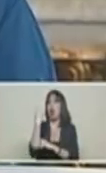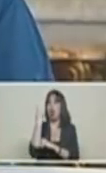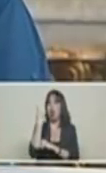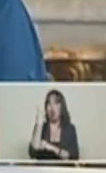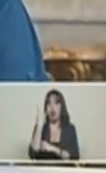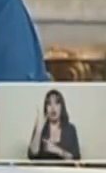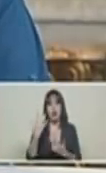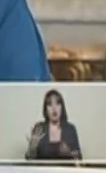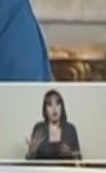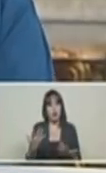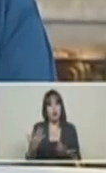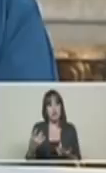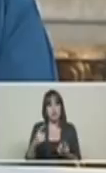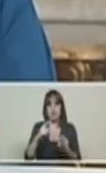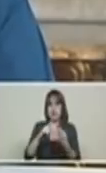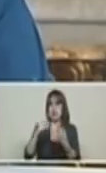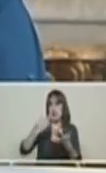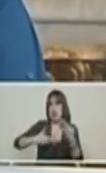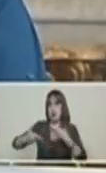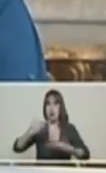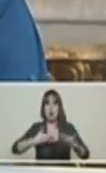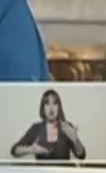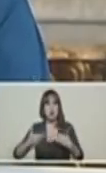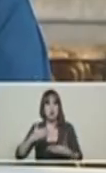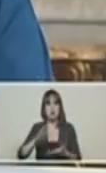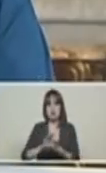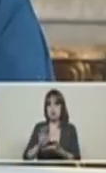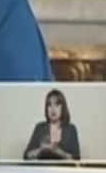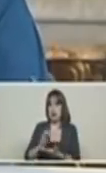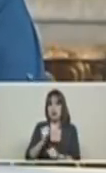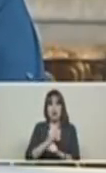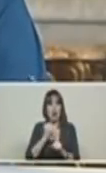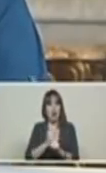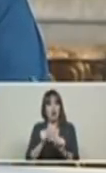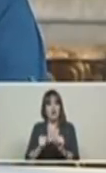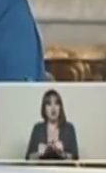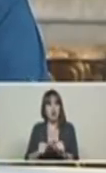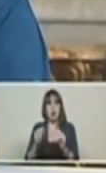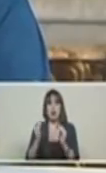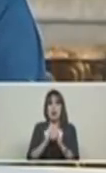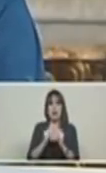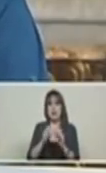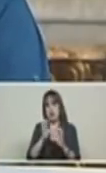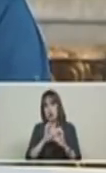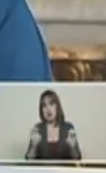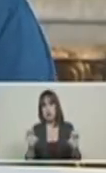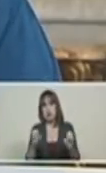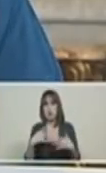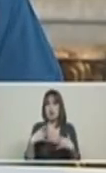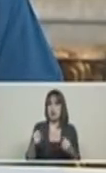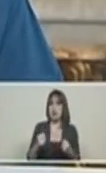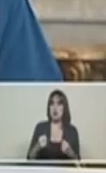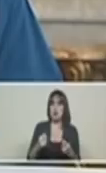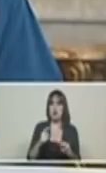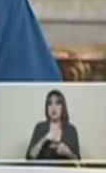De que iban a tener negocios, de que le iban a dar trabajo fijo, casa, educación, salud.